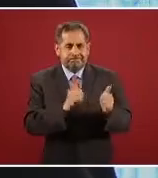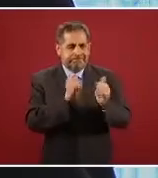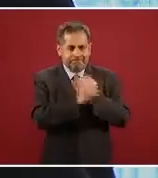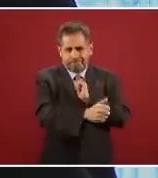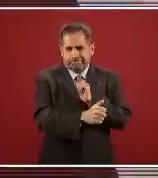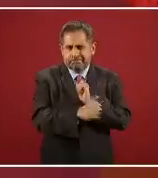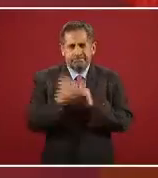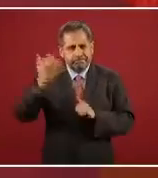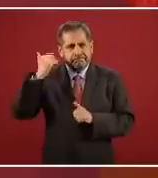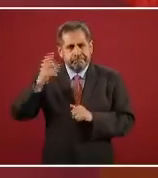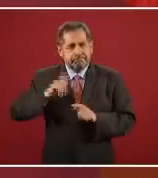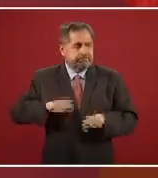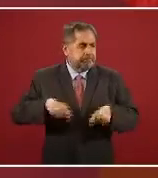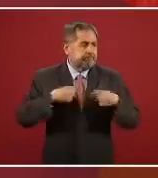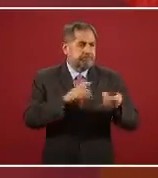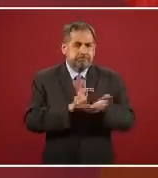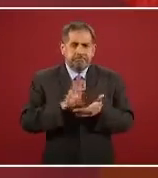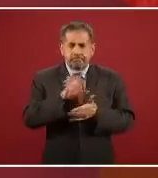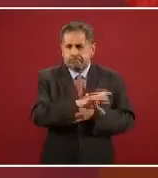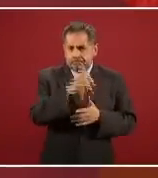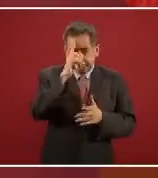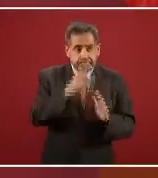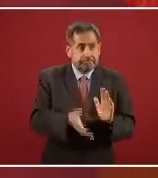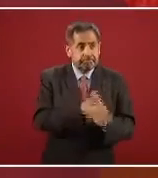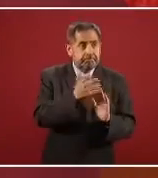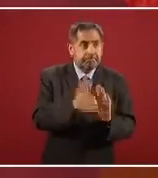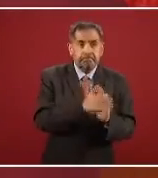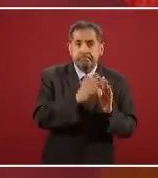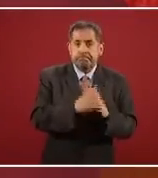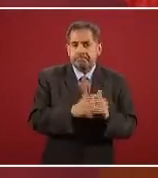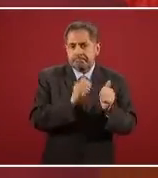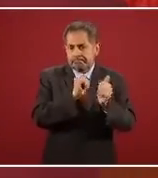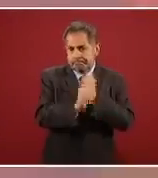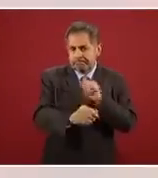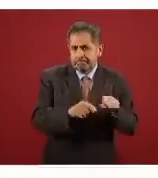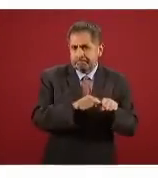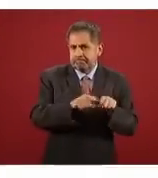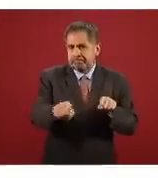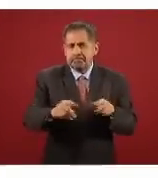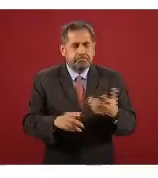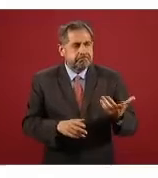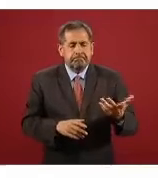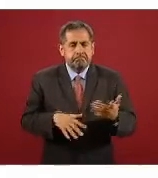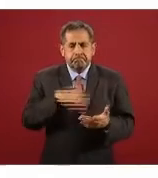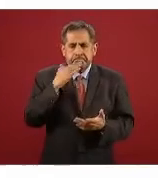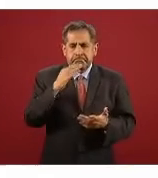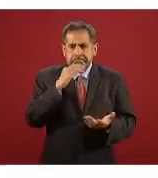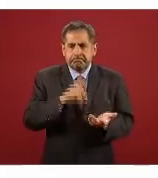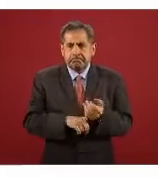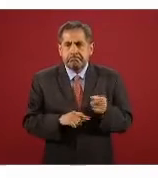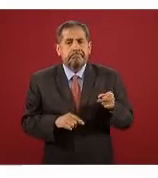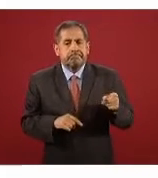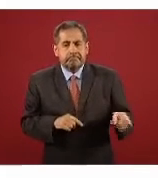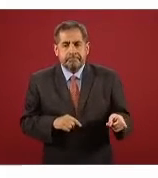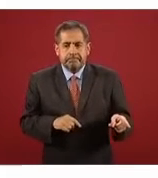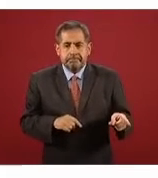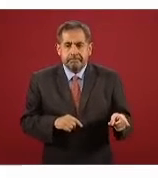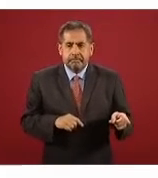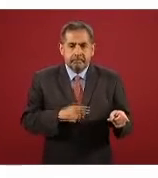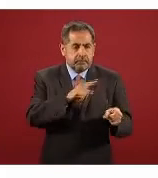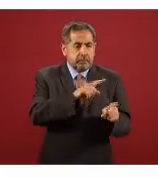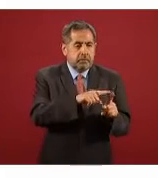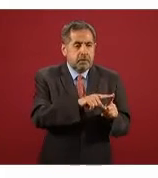concesionarios importantes de infraestructura para la conectividad nacional y mexiquense, en virtud de que además